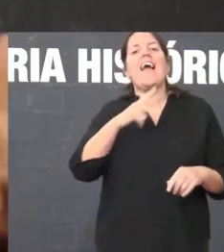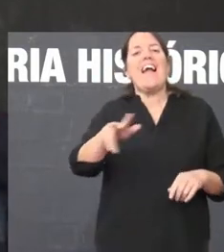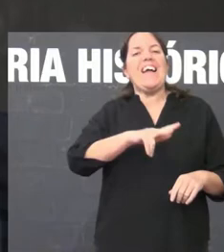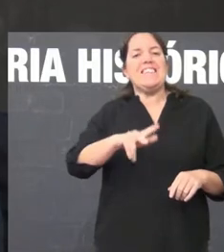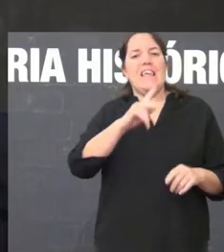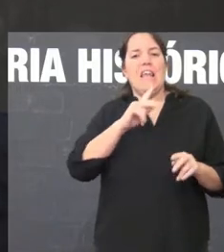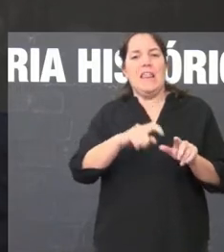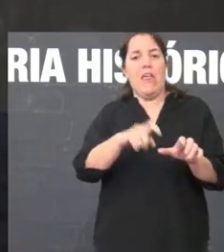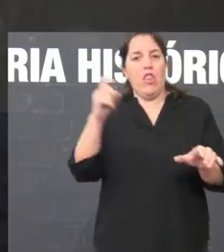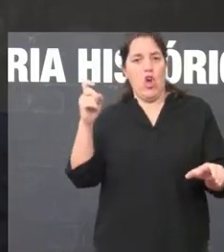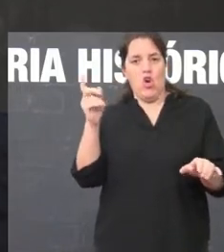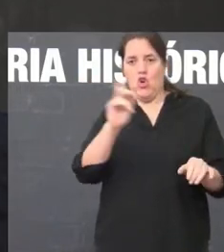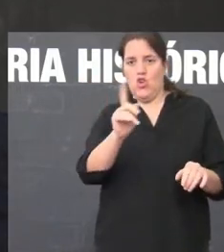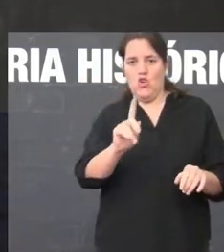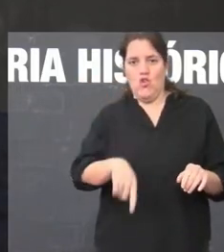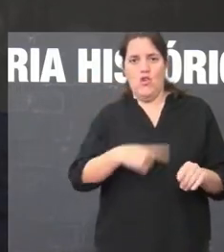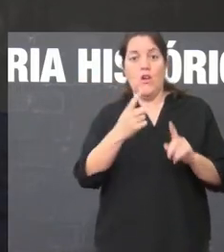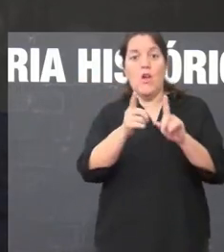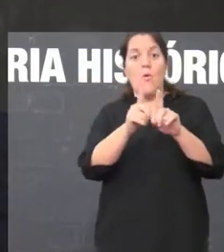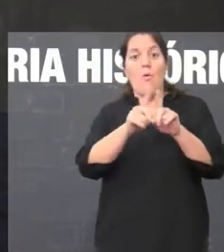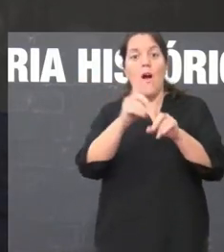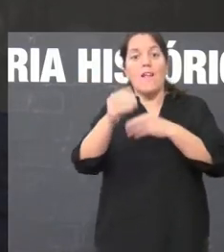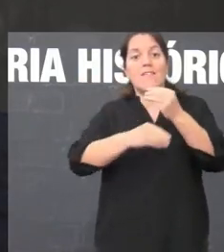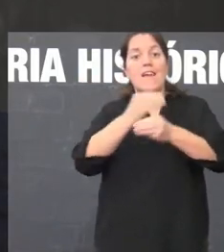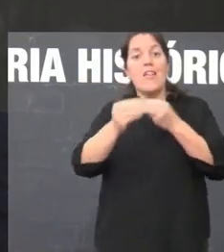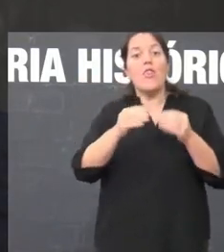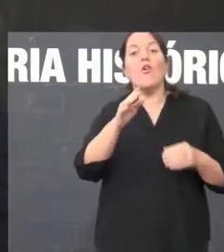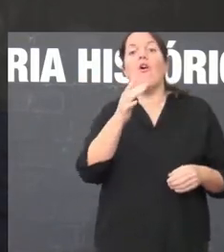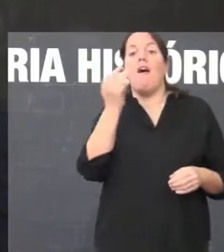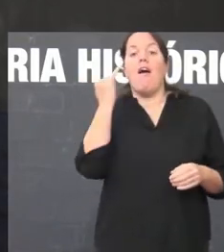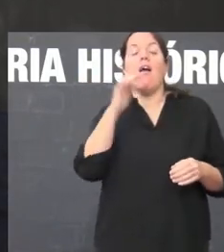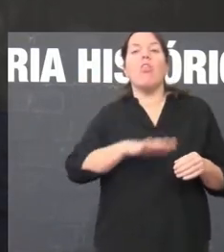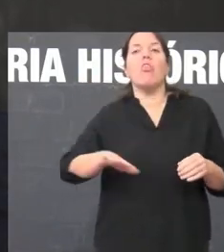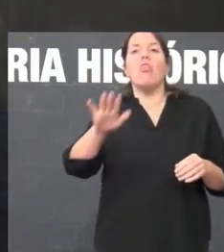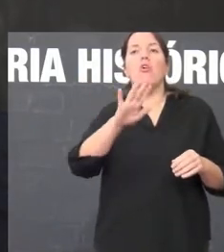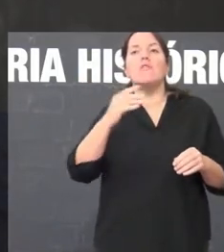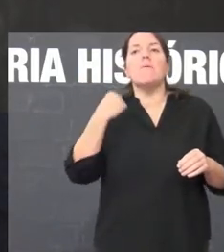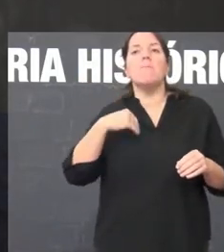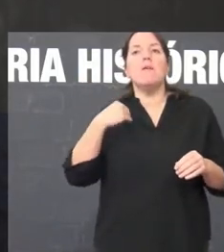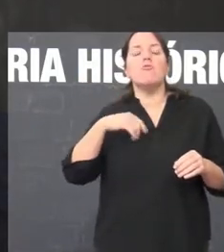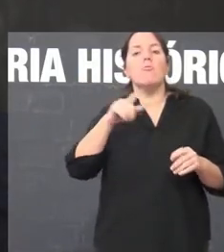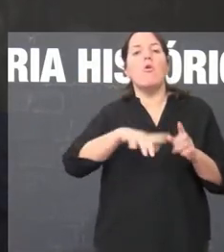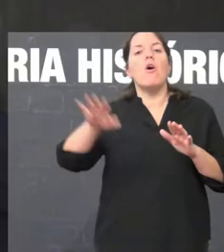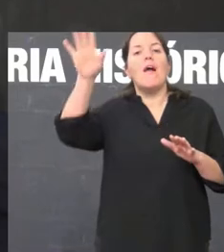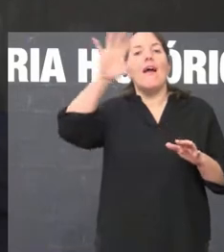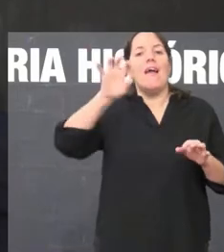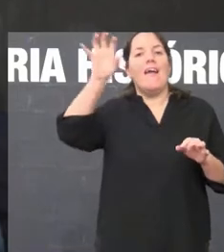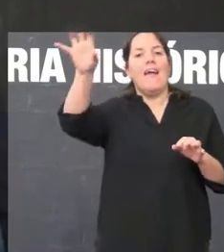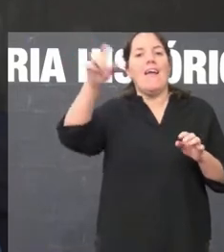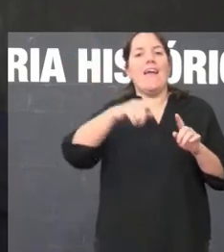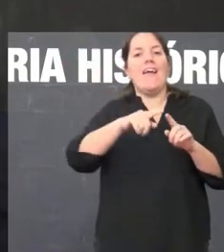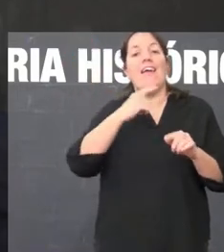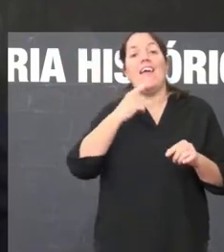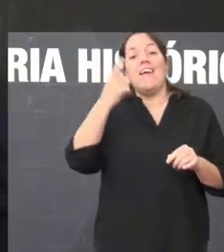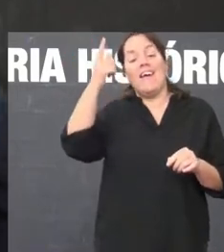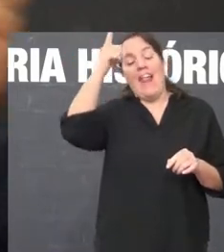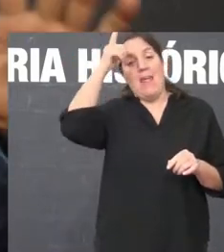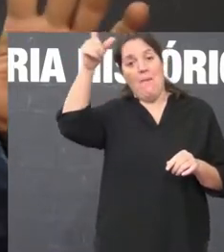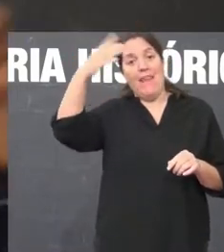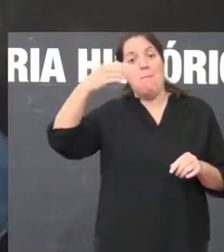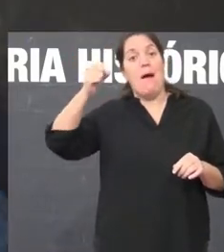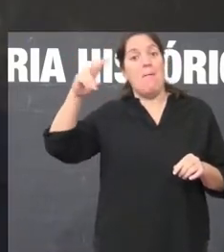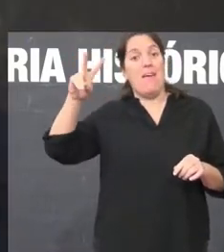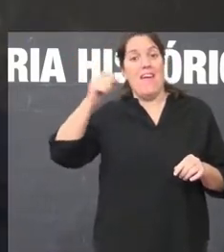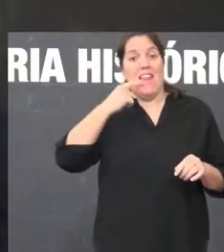descastellanización, como sí fue y existió un proceso de desprusianización. Ya no les